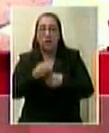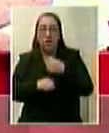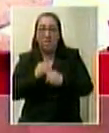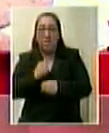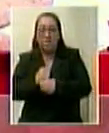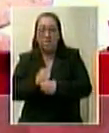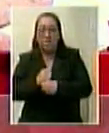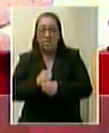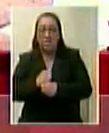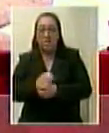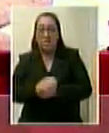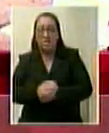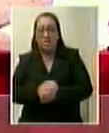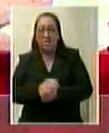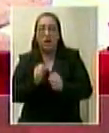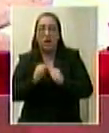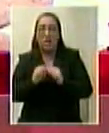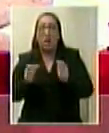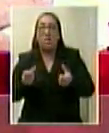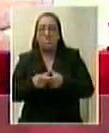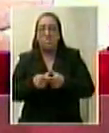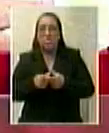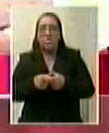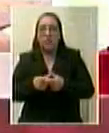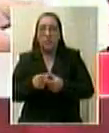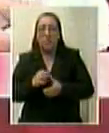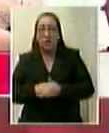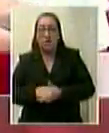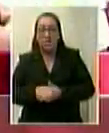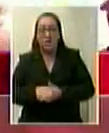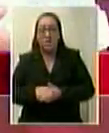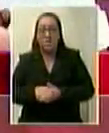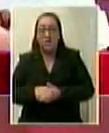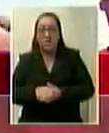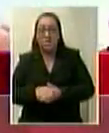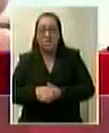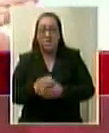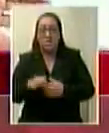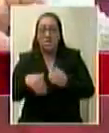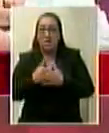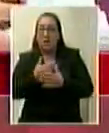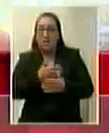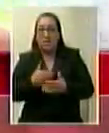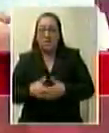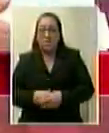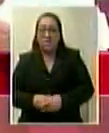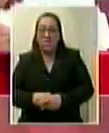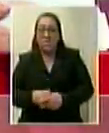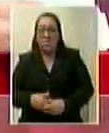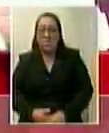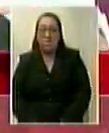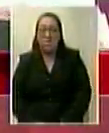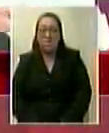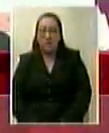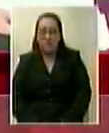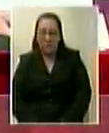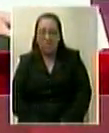5 años, al haberse acreditado la comisión de las aludidas infracciones. Eso es todo, señor presidente. Muchas gracias.